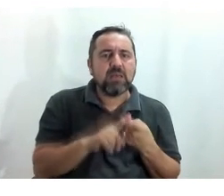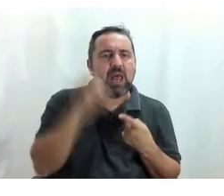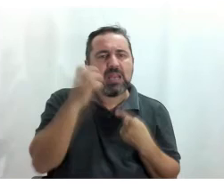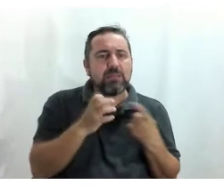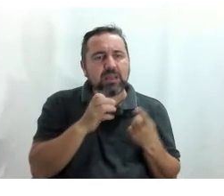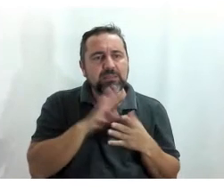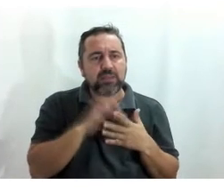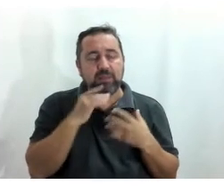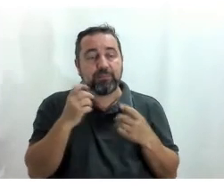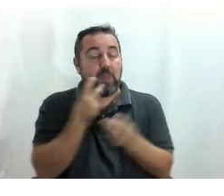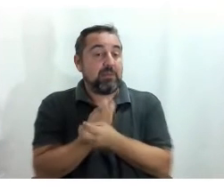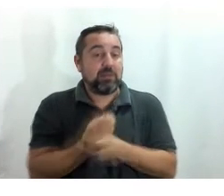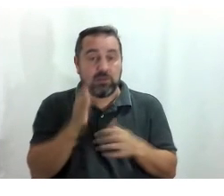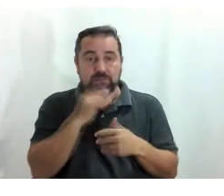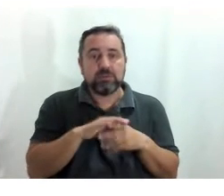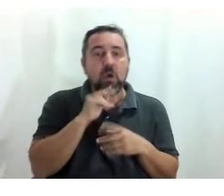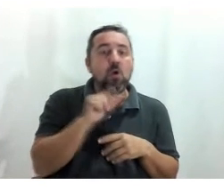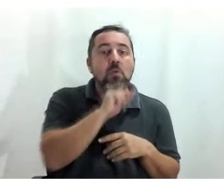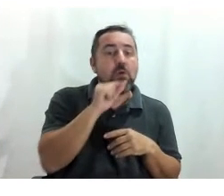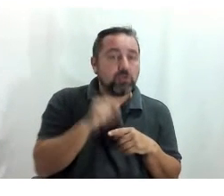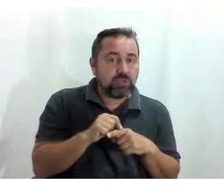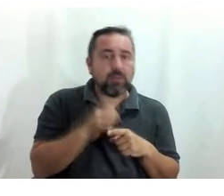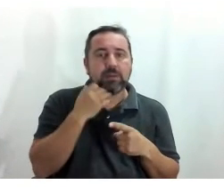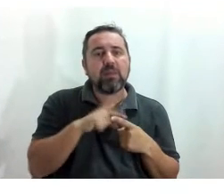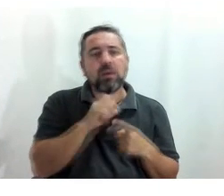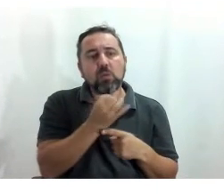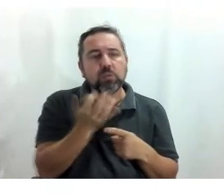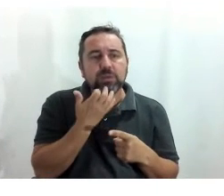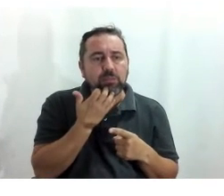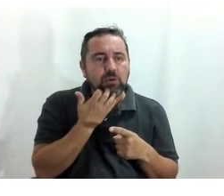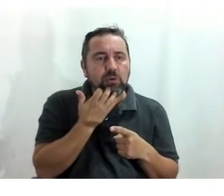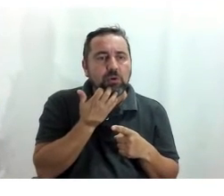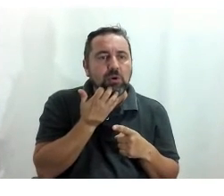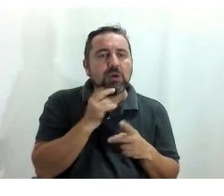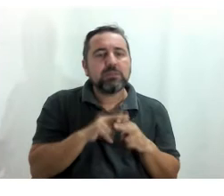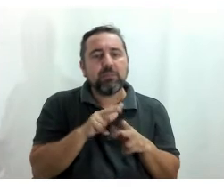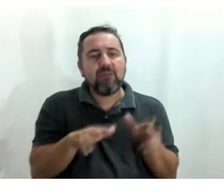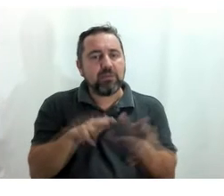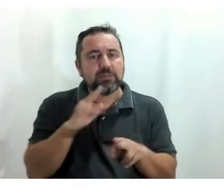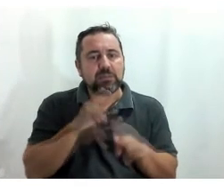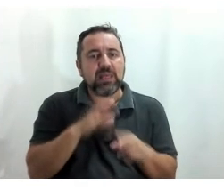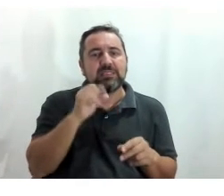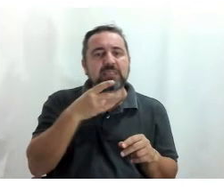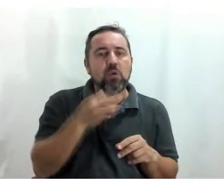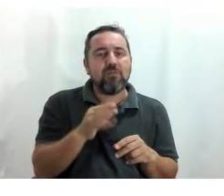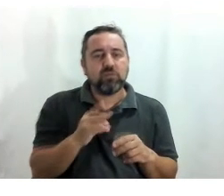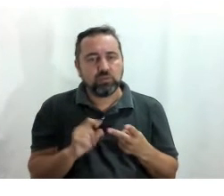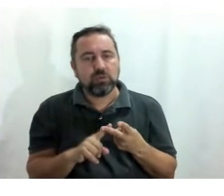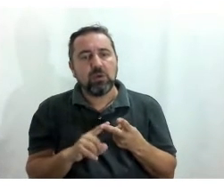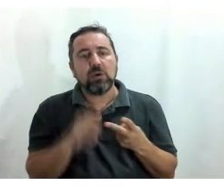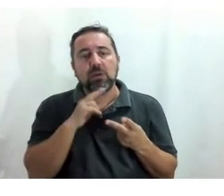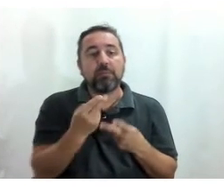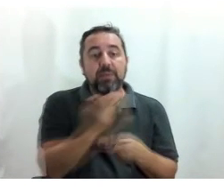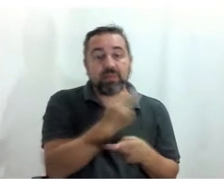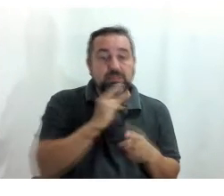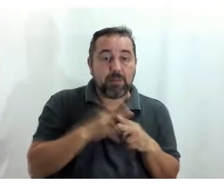animales invertebrados como la mosca drosófila. También hay grupos que trabajan, por ejemplo, con anfibios como el Xenopus o con peces como el pez